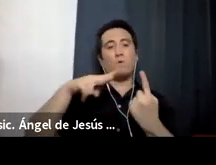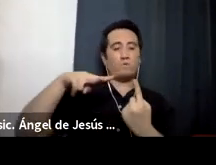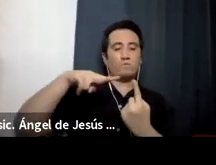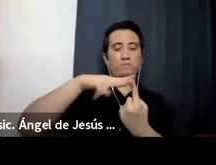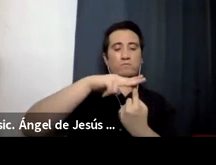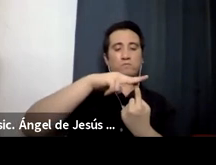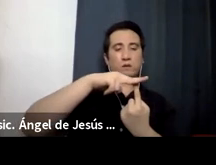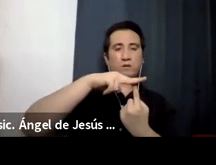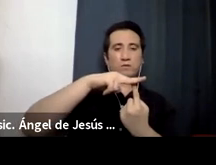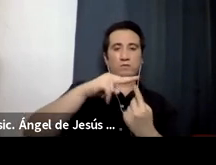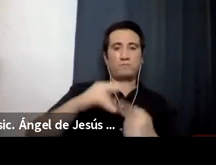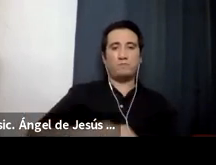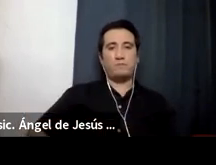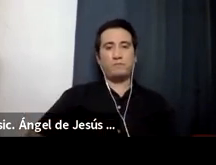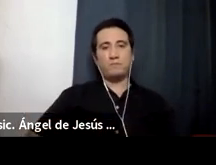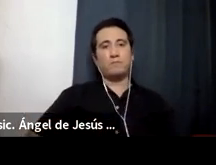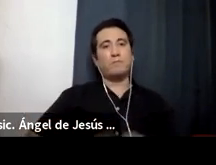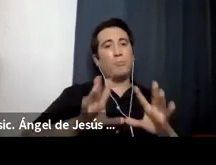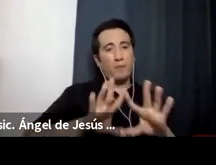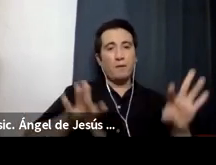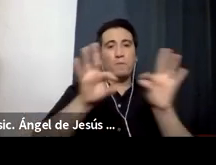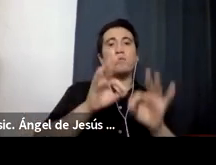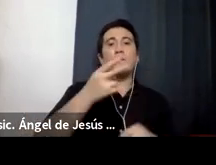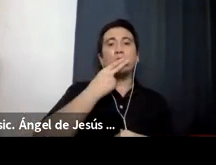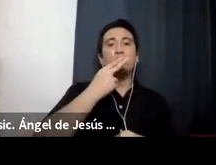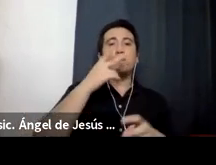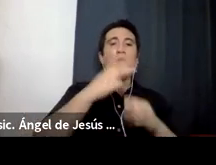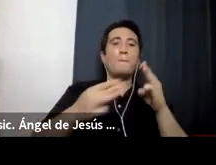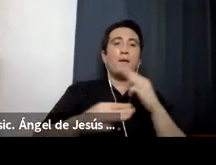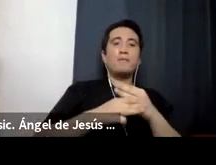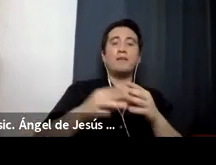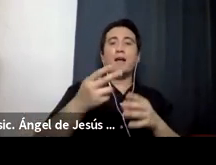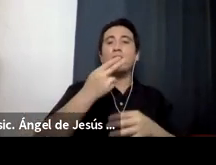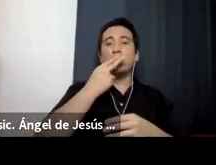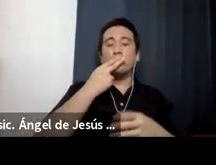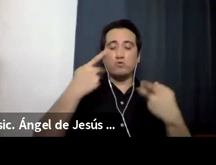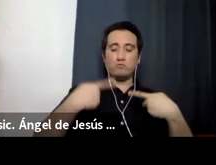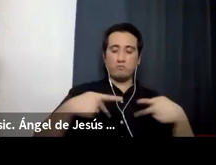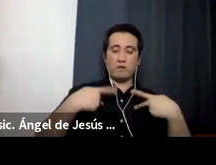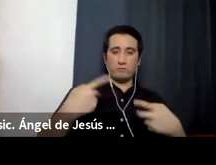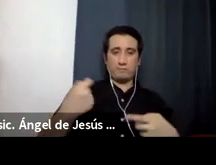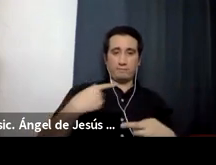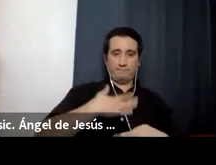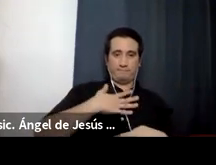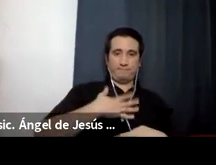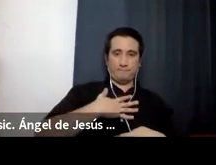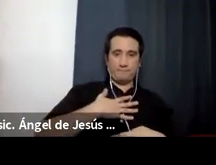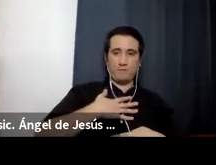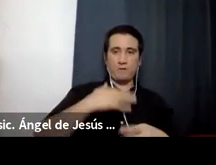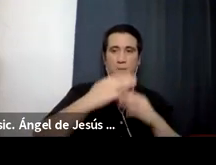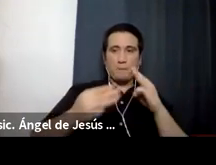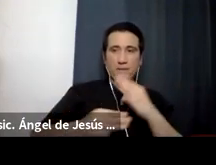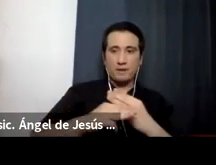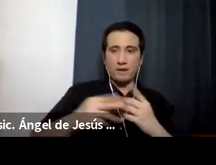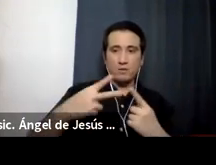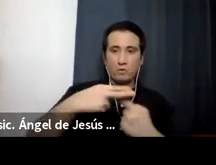recto. Es importante usar materiales de uso personal, ¿no? El material con el que me